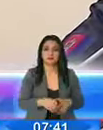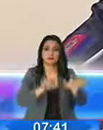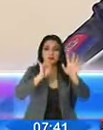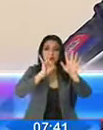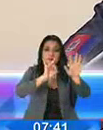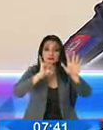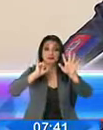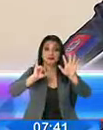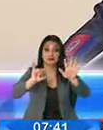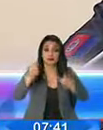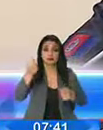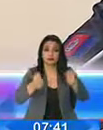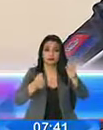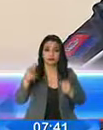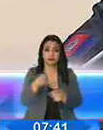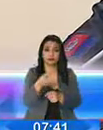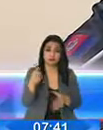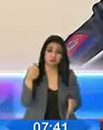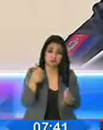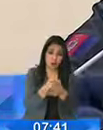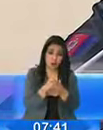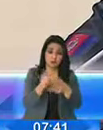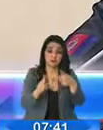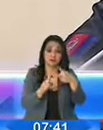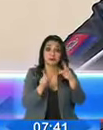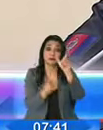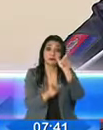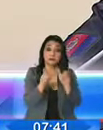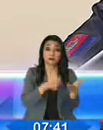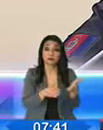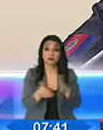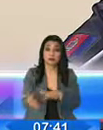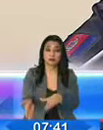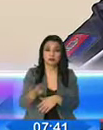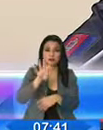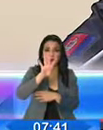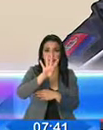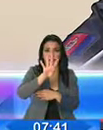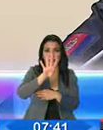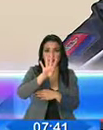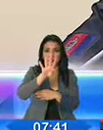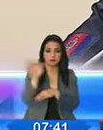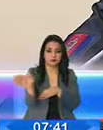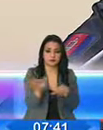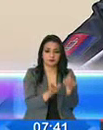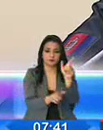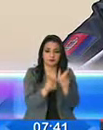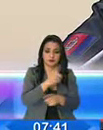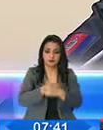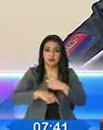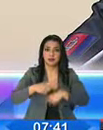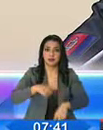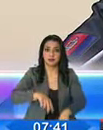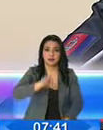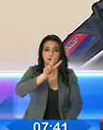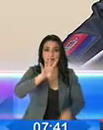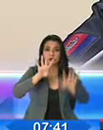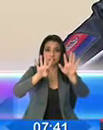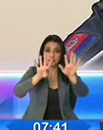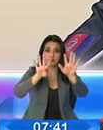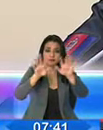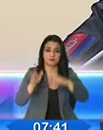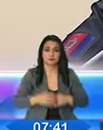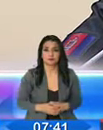76 siniestros de tránsito. Personas fallecidas son 4 personas. Personas heridas son 29